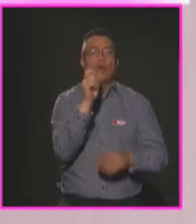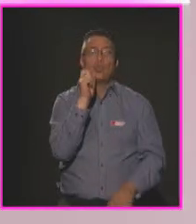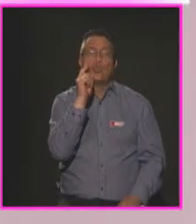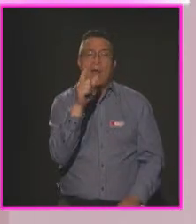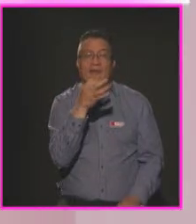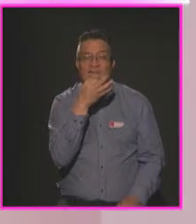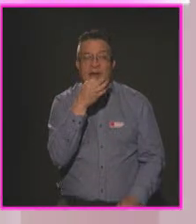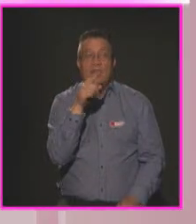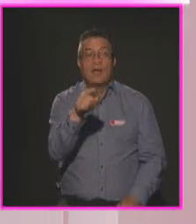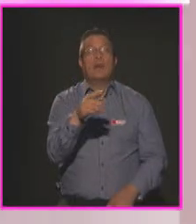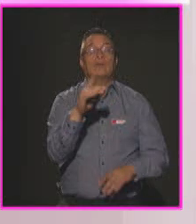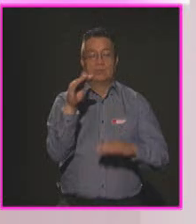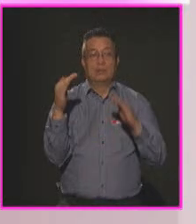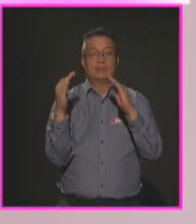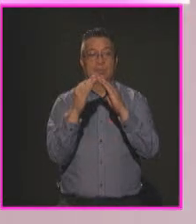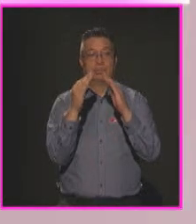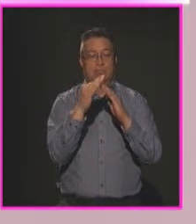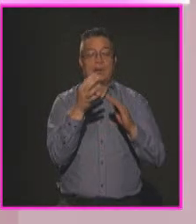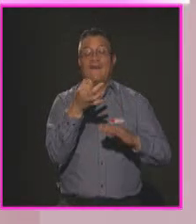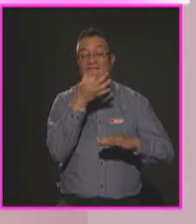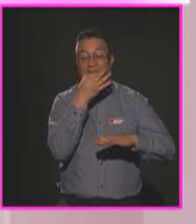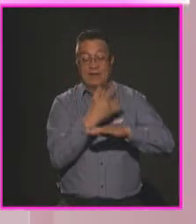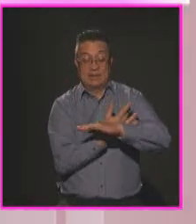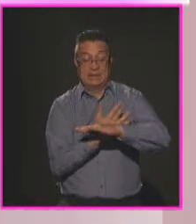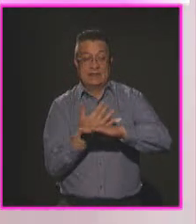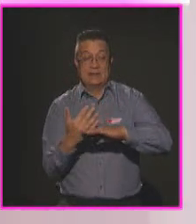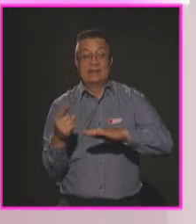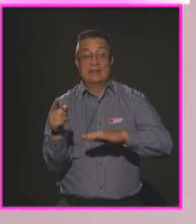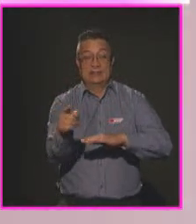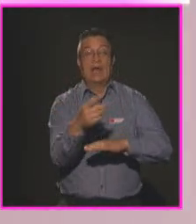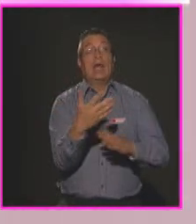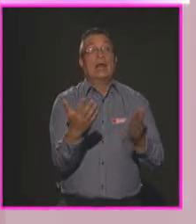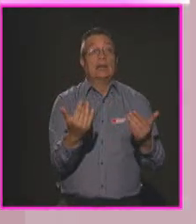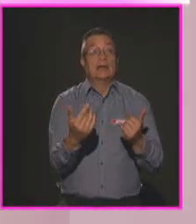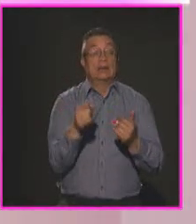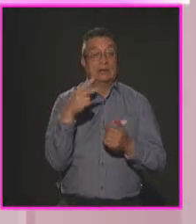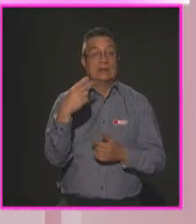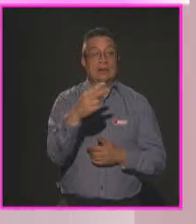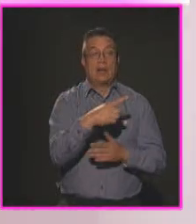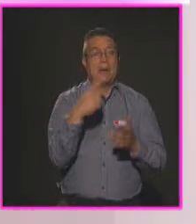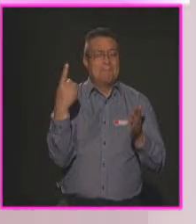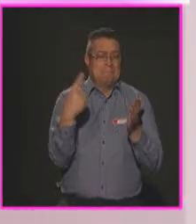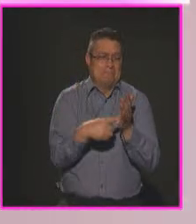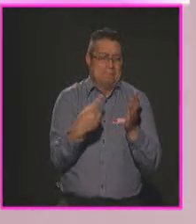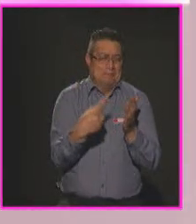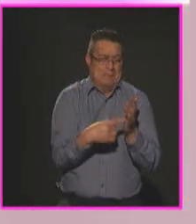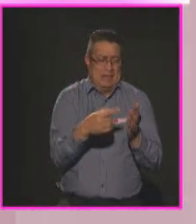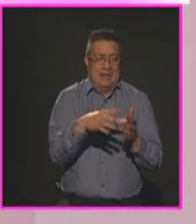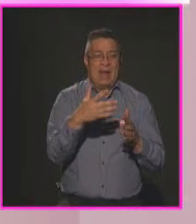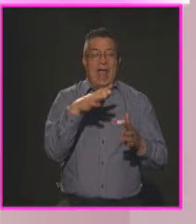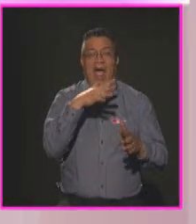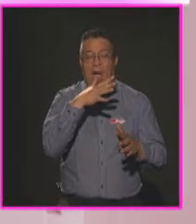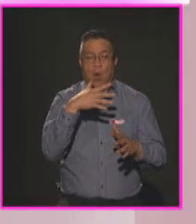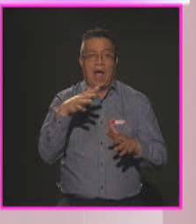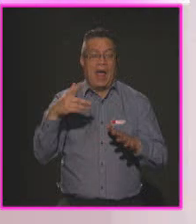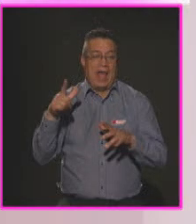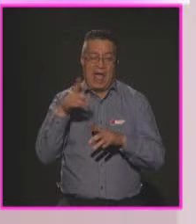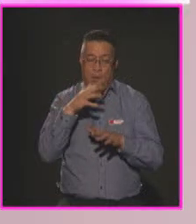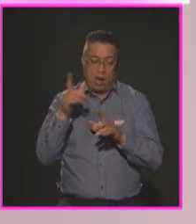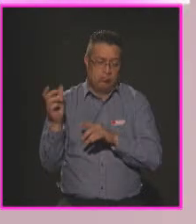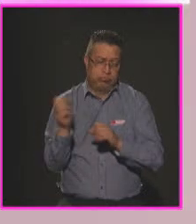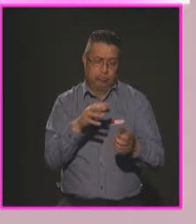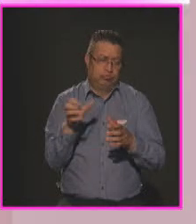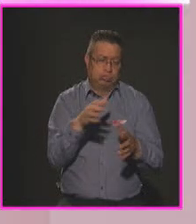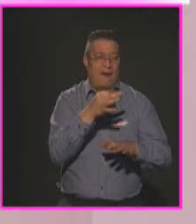Las parcelas de agrado con el césped, que requería cada parcela de agrado literalmente miles y miles de litros diarios para poder